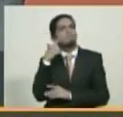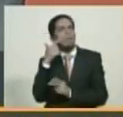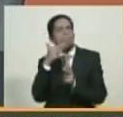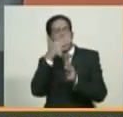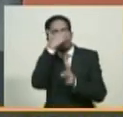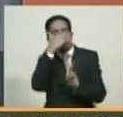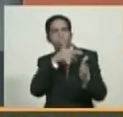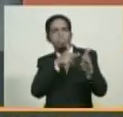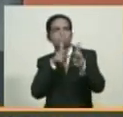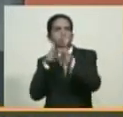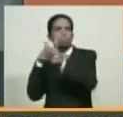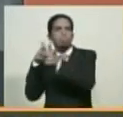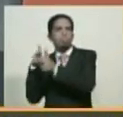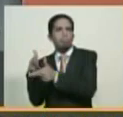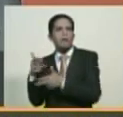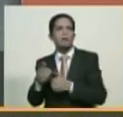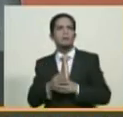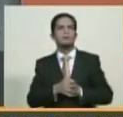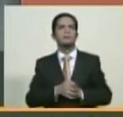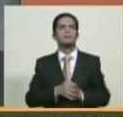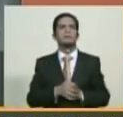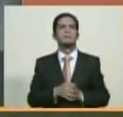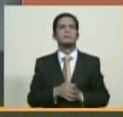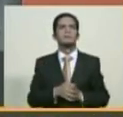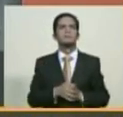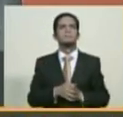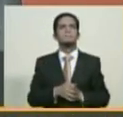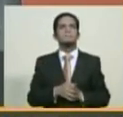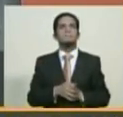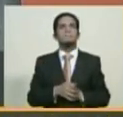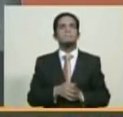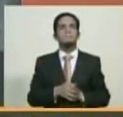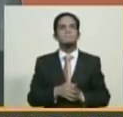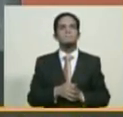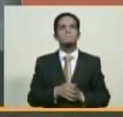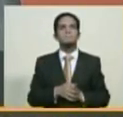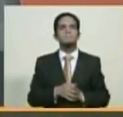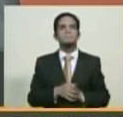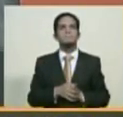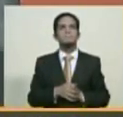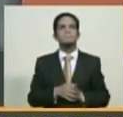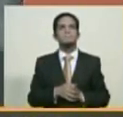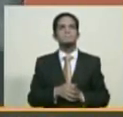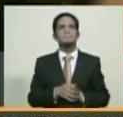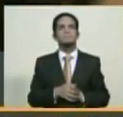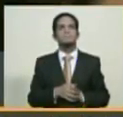la corbata, no esta, la otra, la cruel, la inhumana.